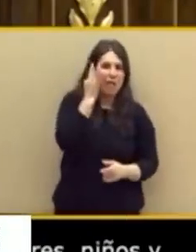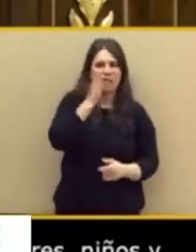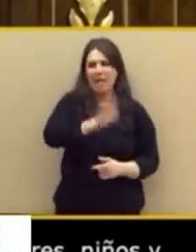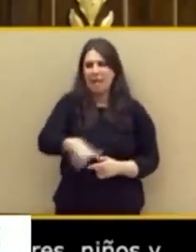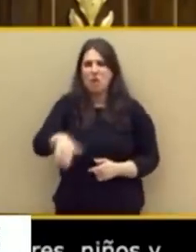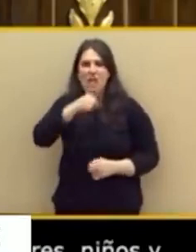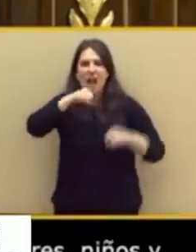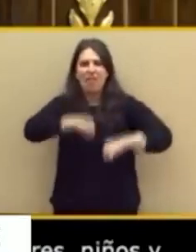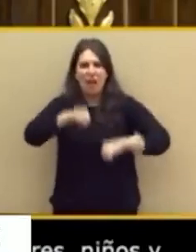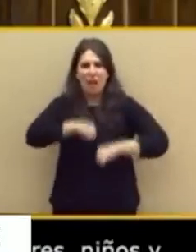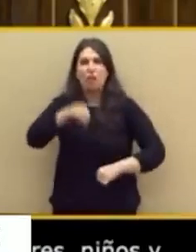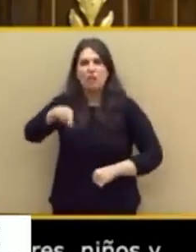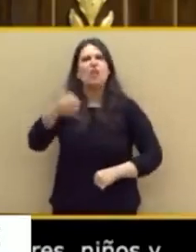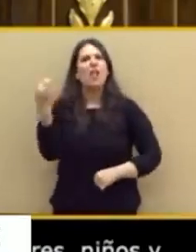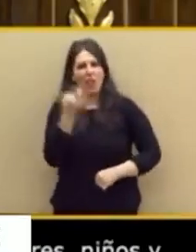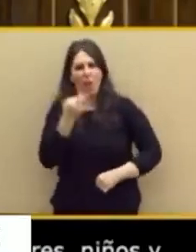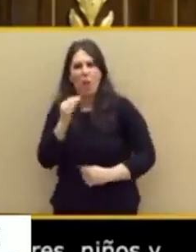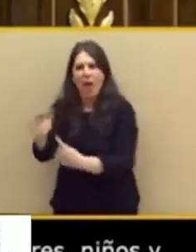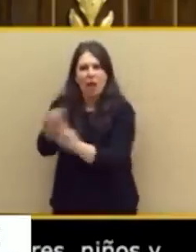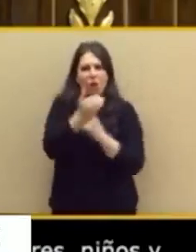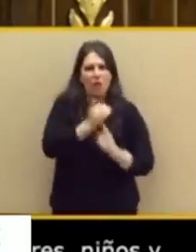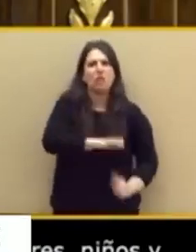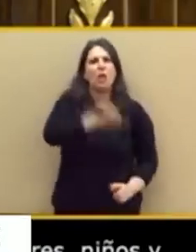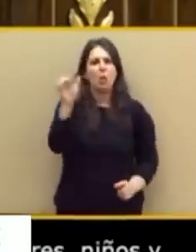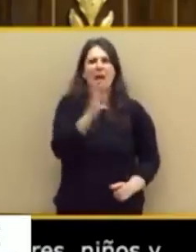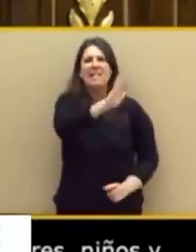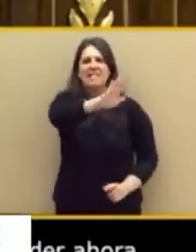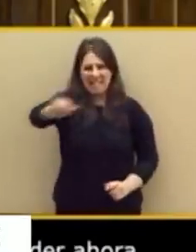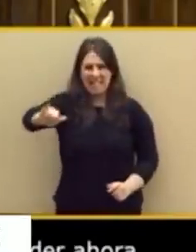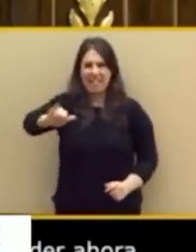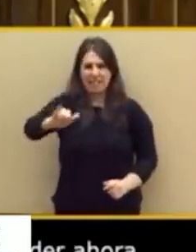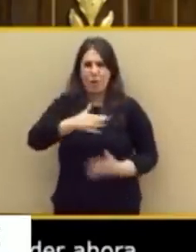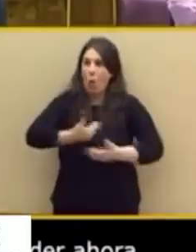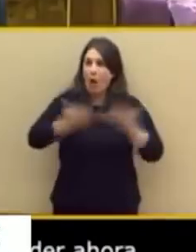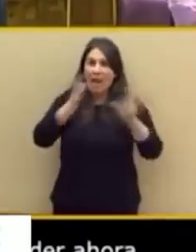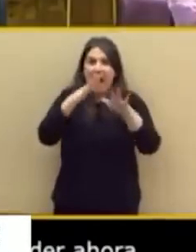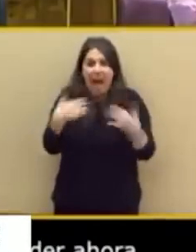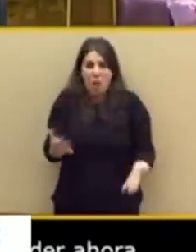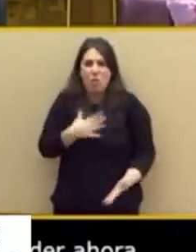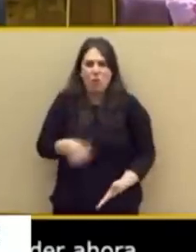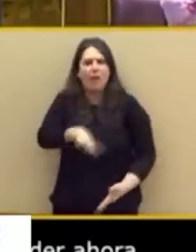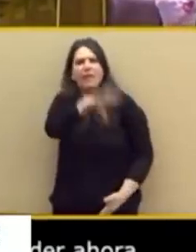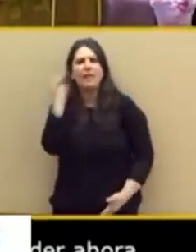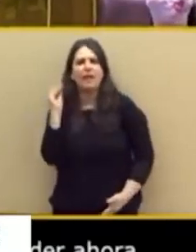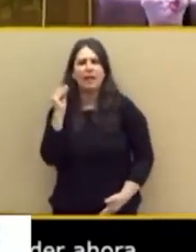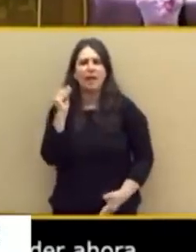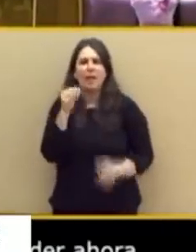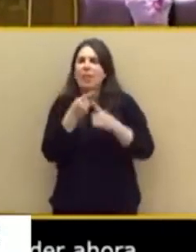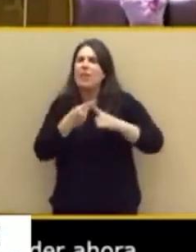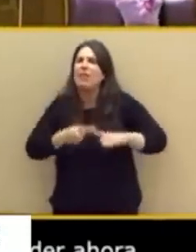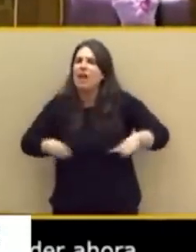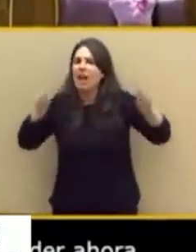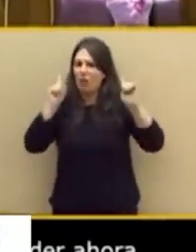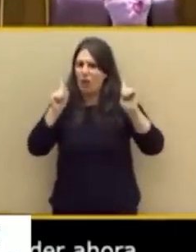cualquiera puede entender ahora perfectamente cuál es la diferencia entre esos flujos de refugiados que hay ahora